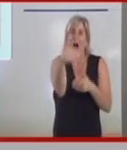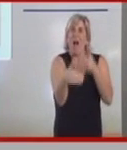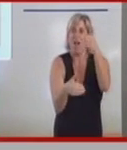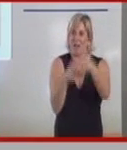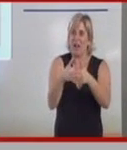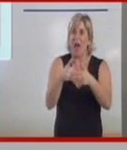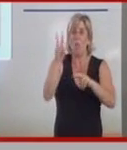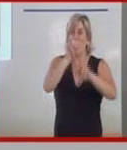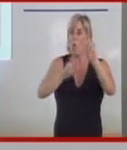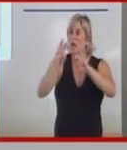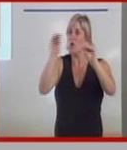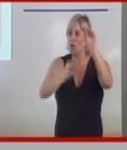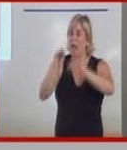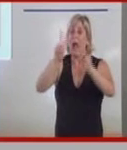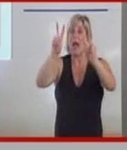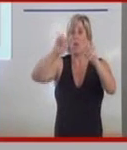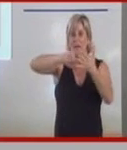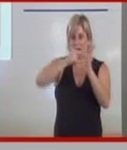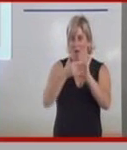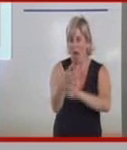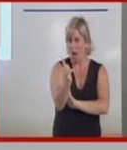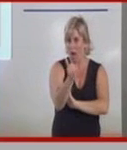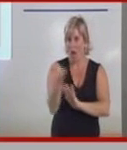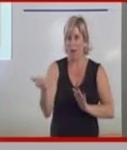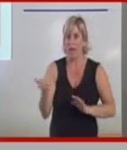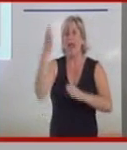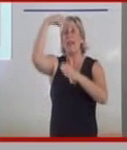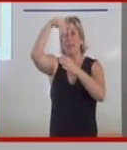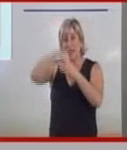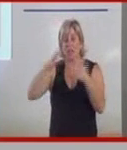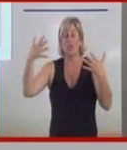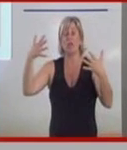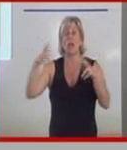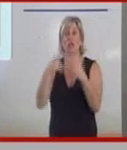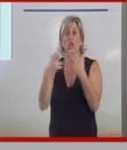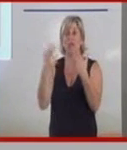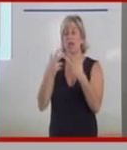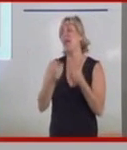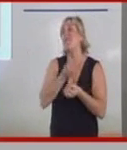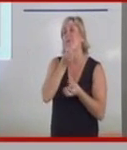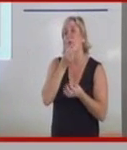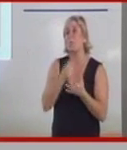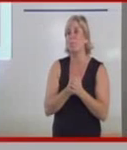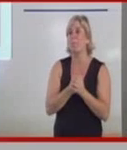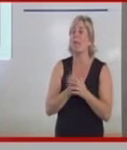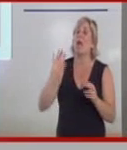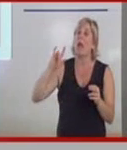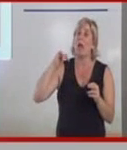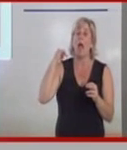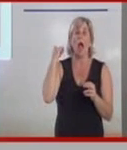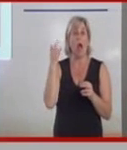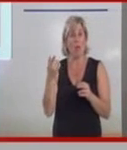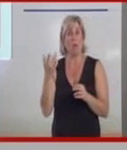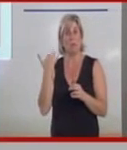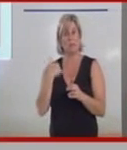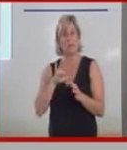de soluciones ante nuevas tecnologías que van integrándose en la sociedad de la información. Y luego, como comentaba Ignacio